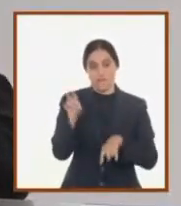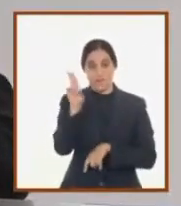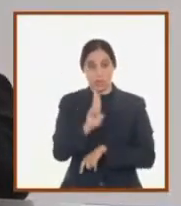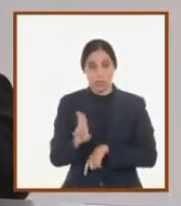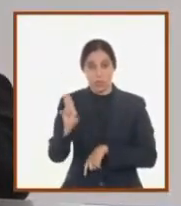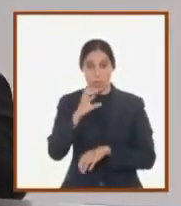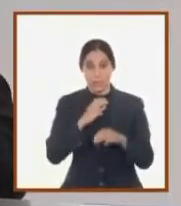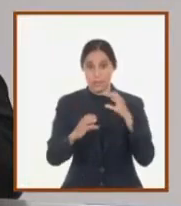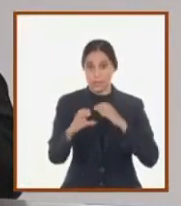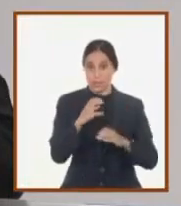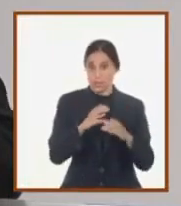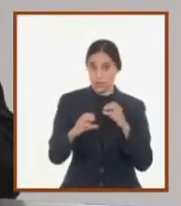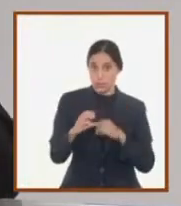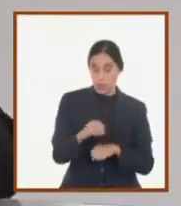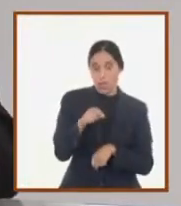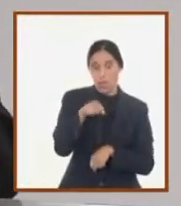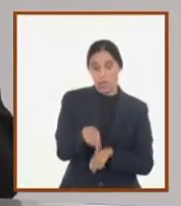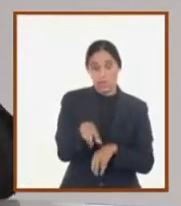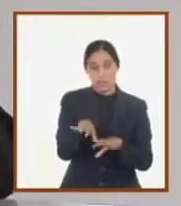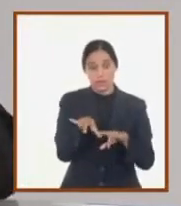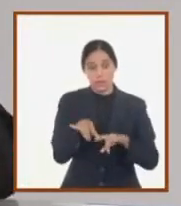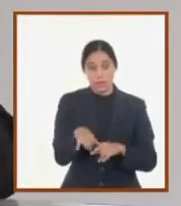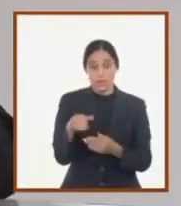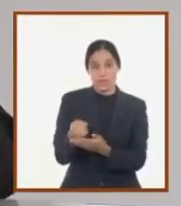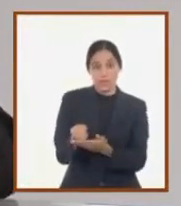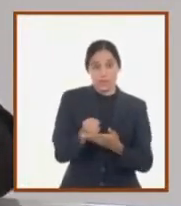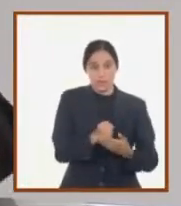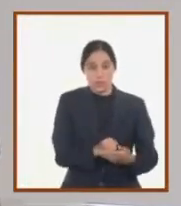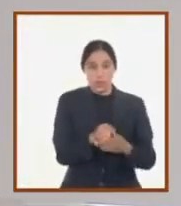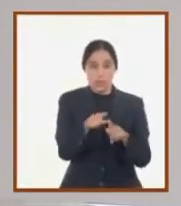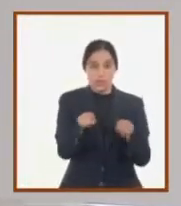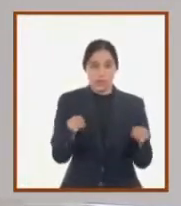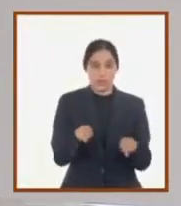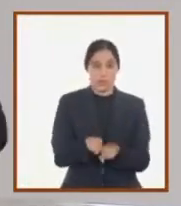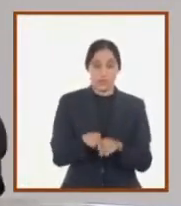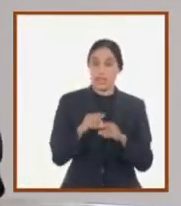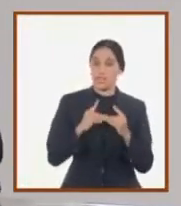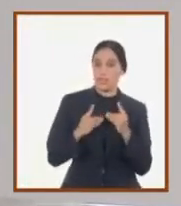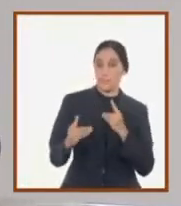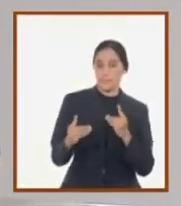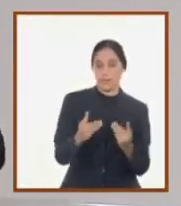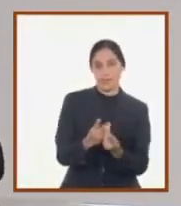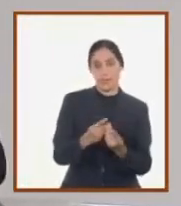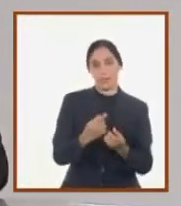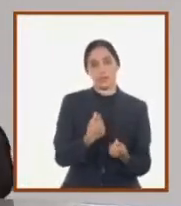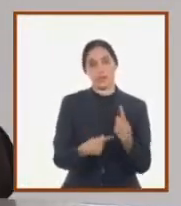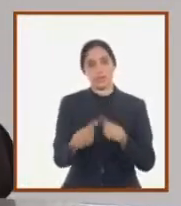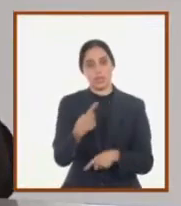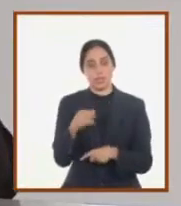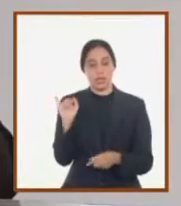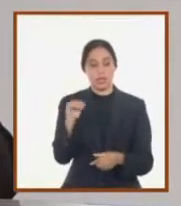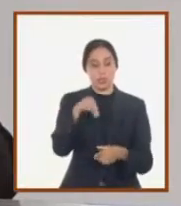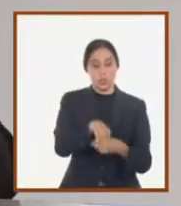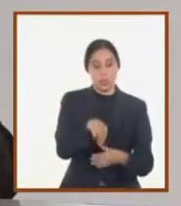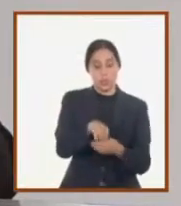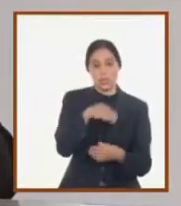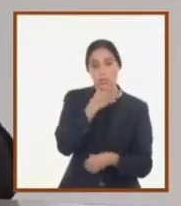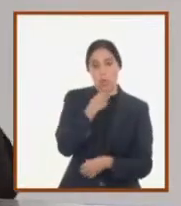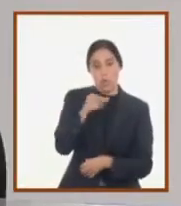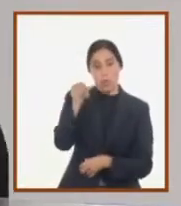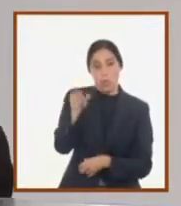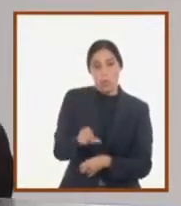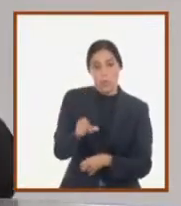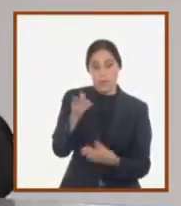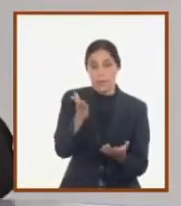ciencias de la información que estuvo apoyando a la oficina en todo ese proceso y además con la inyección de jóvenes egresados de esa carrera y de la carrera de